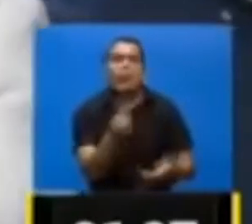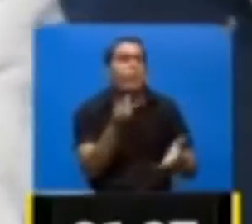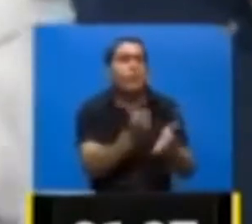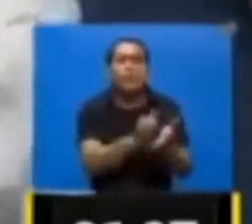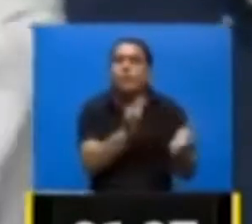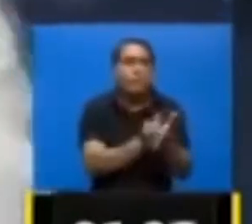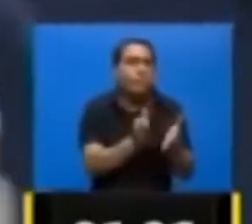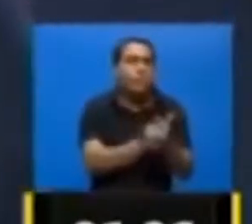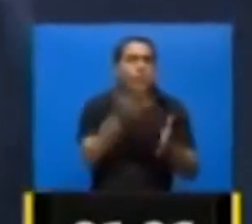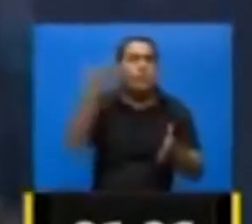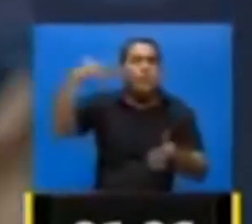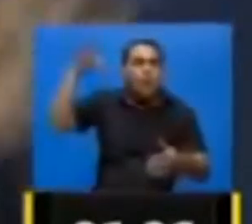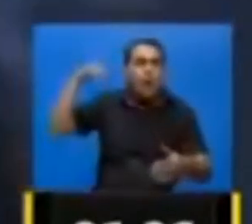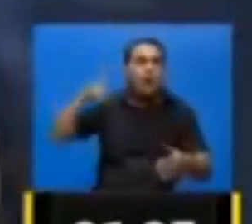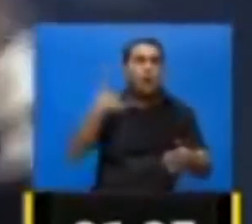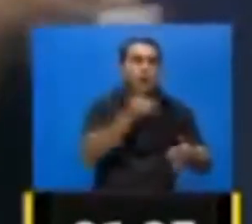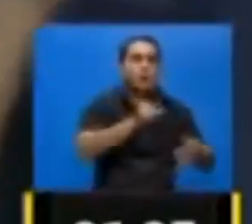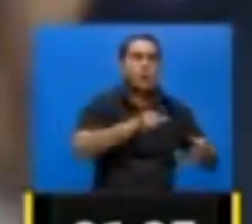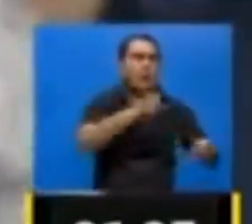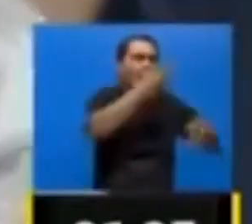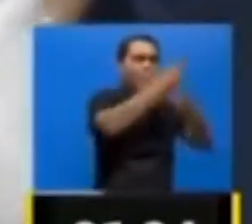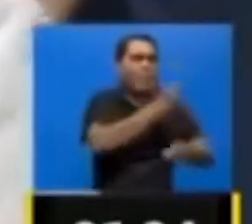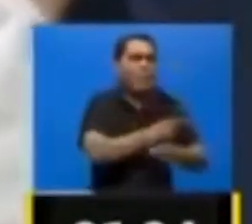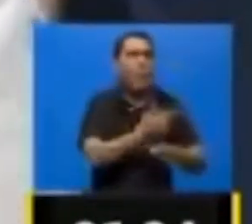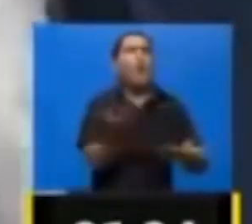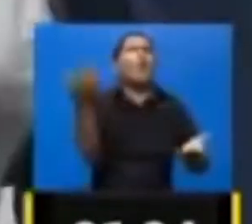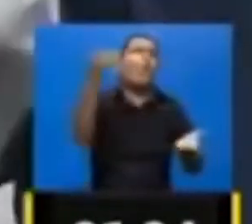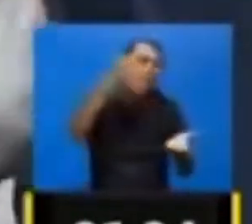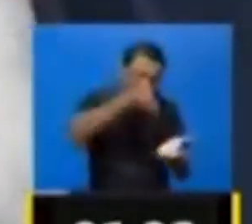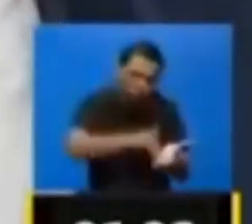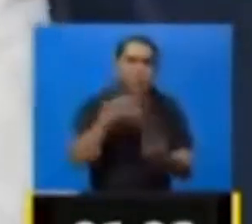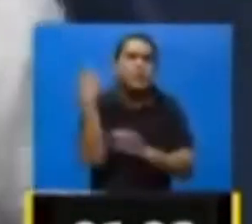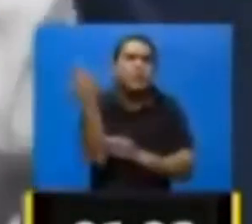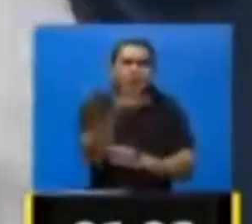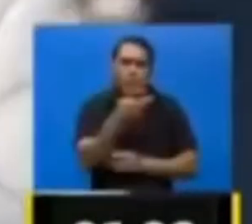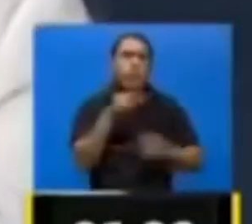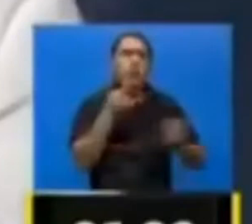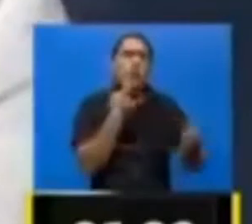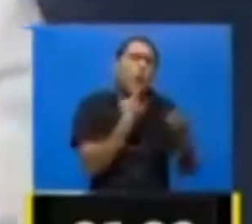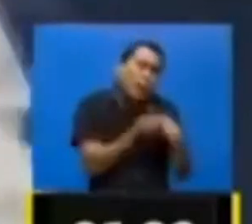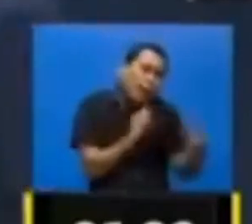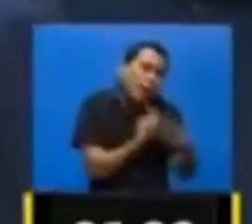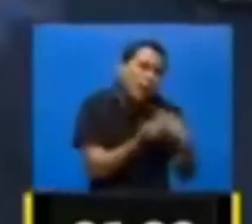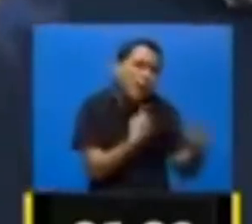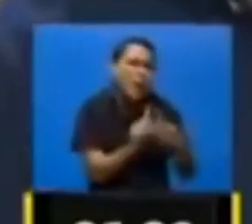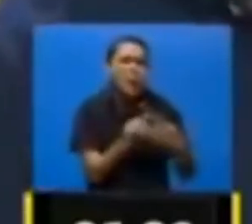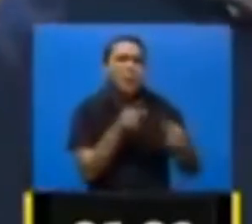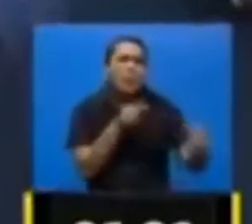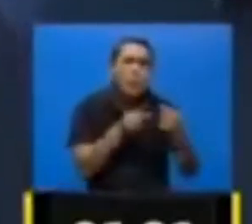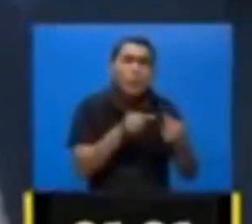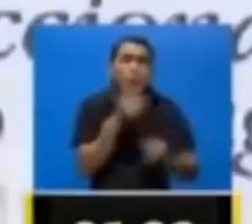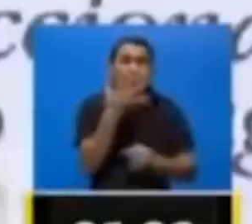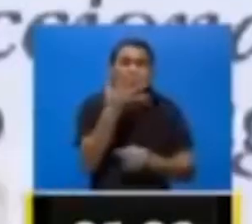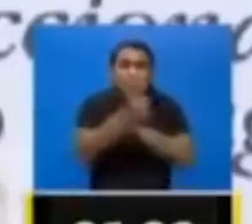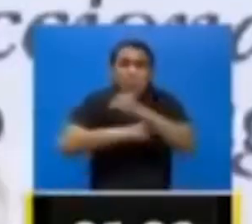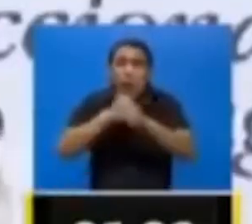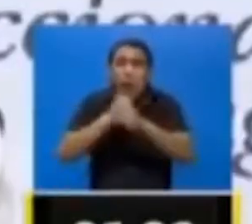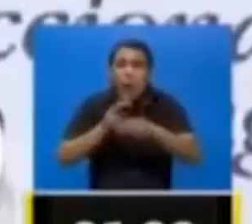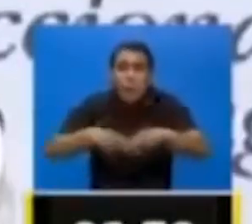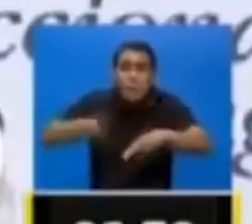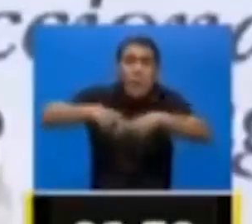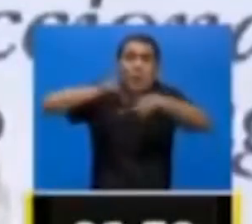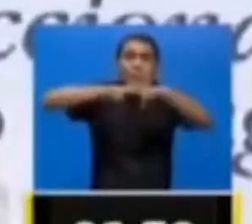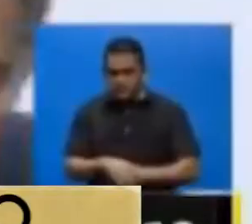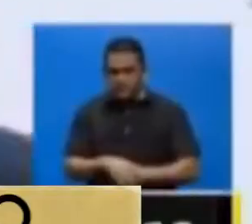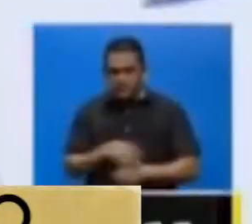la esencia de lo logrado. Es la invitación a volver a discutir lo discutido 5 años más en medio de